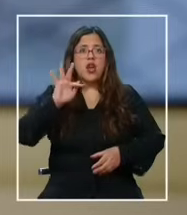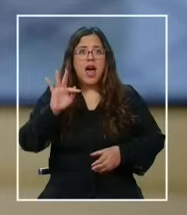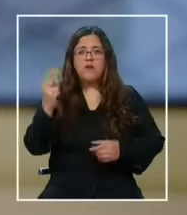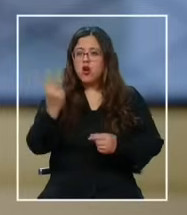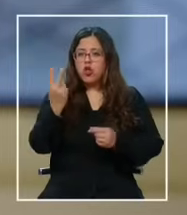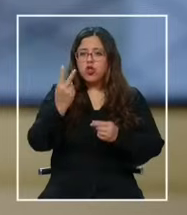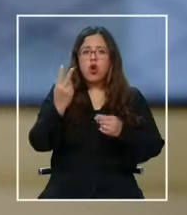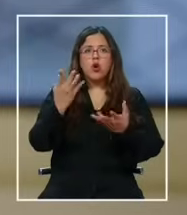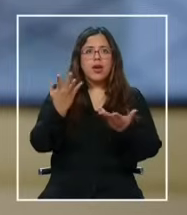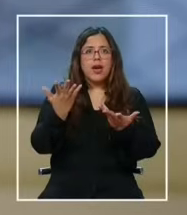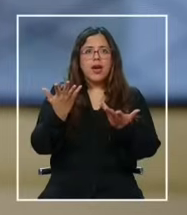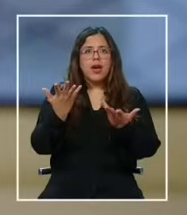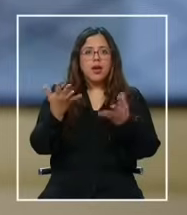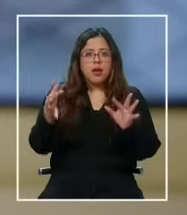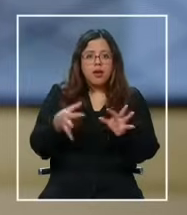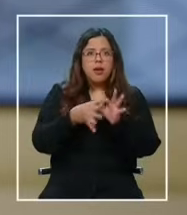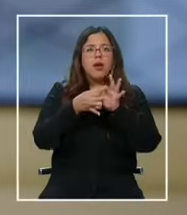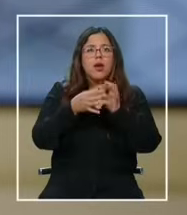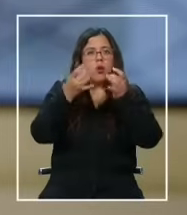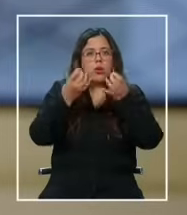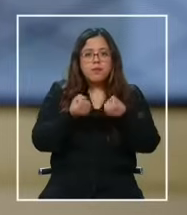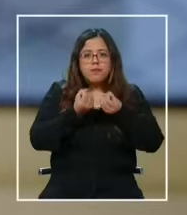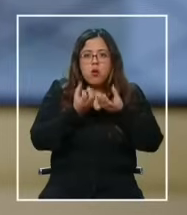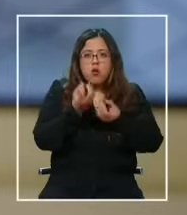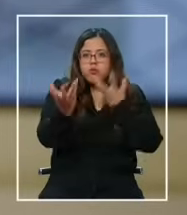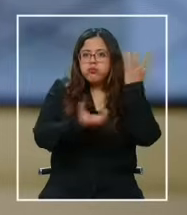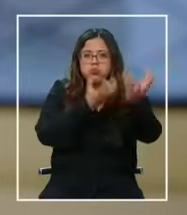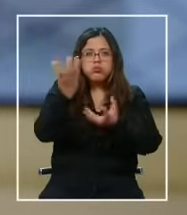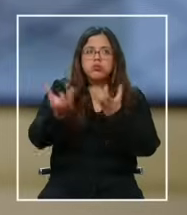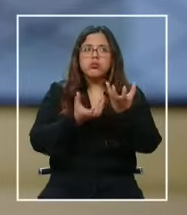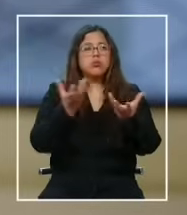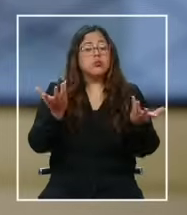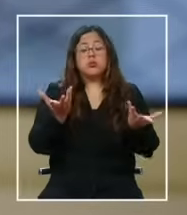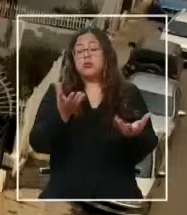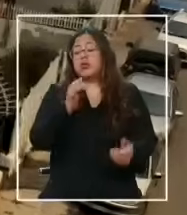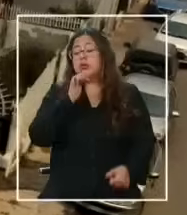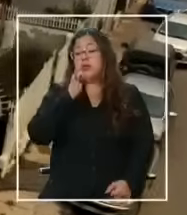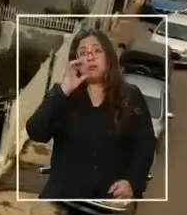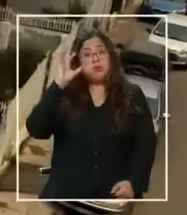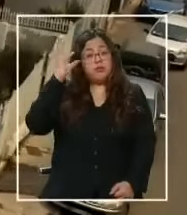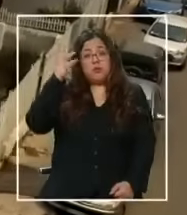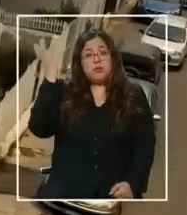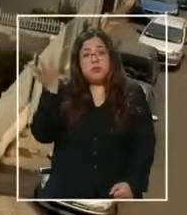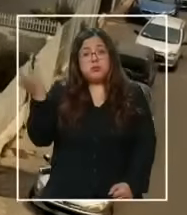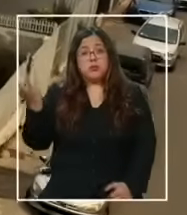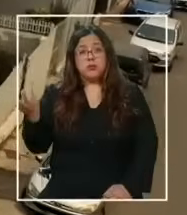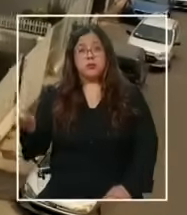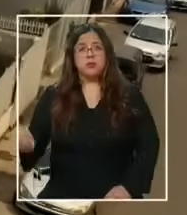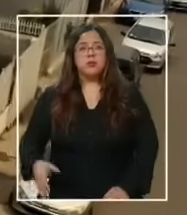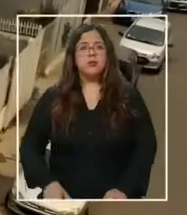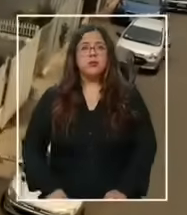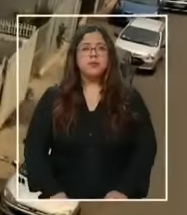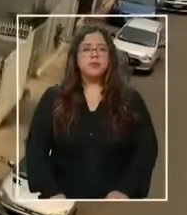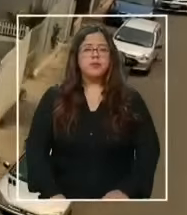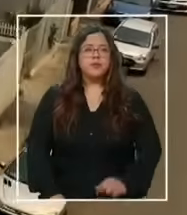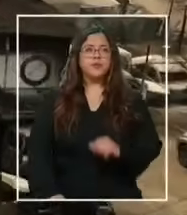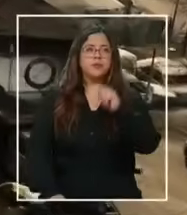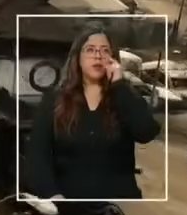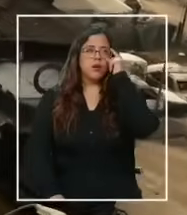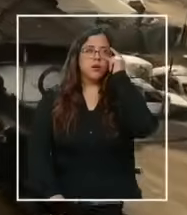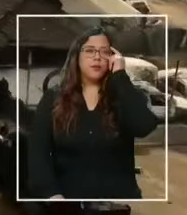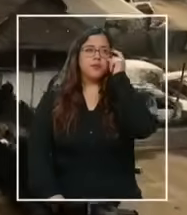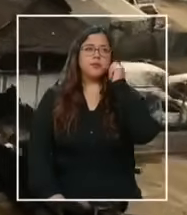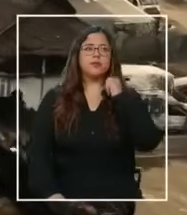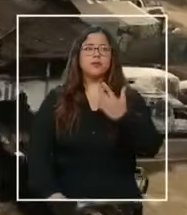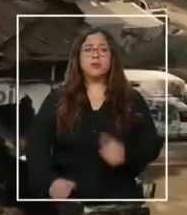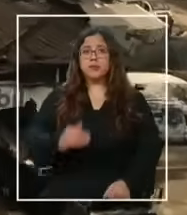asocien para provocar un incendio no me costaría mucho con el